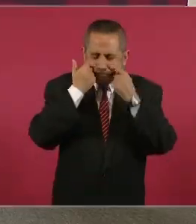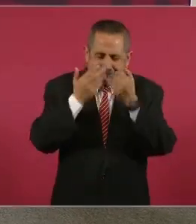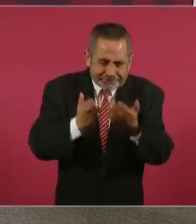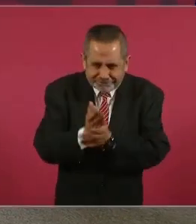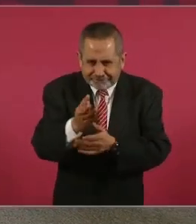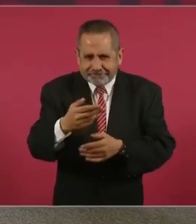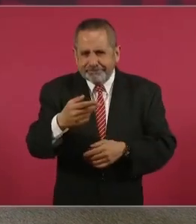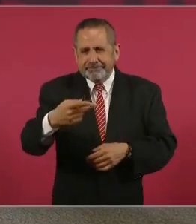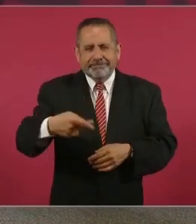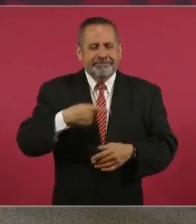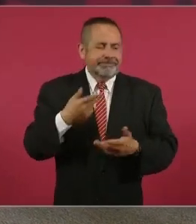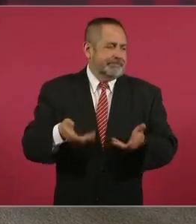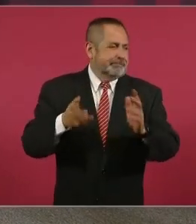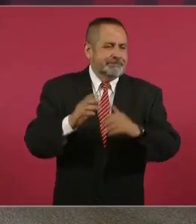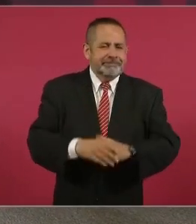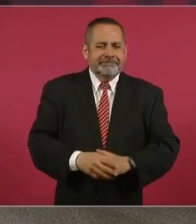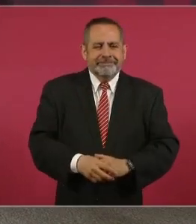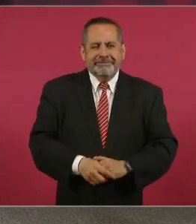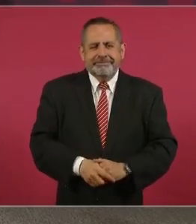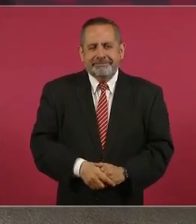meter.